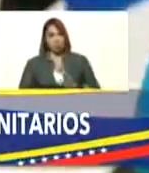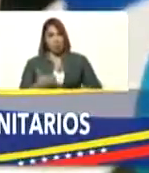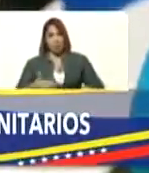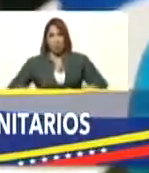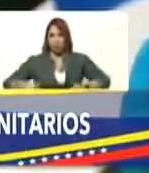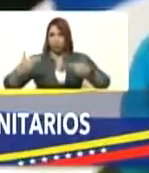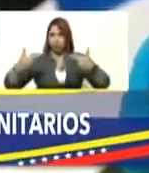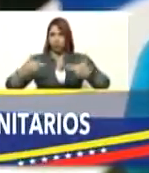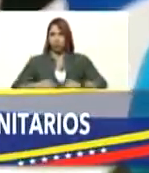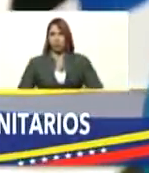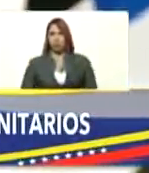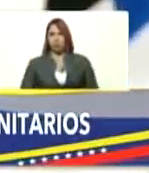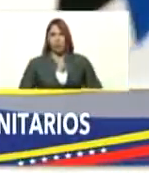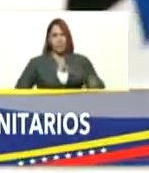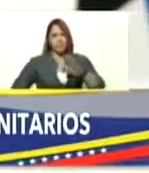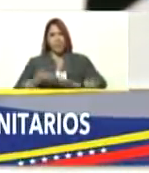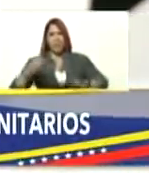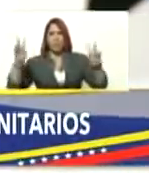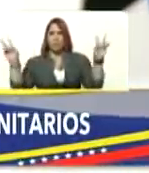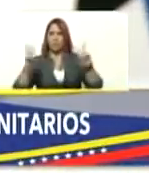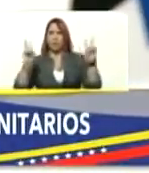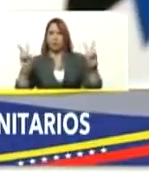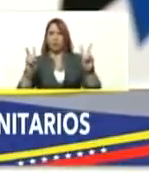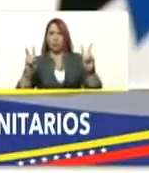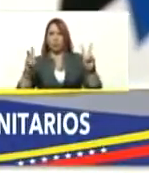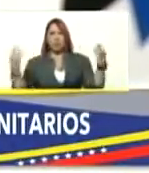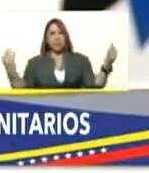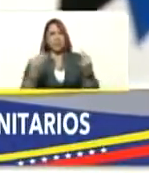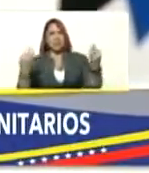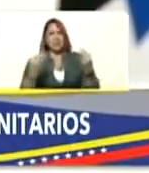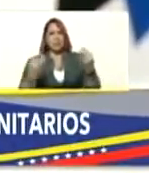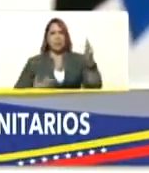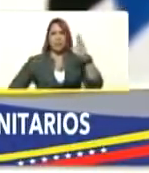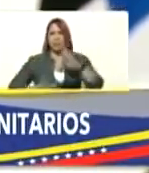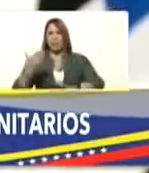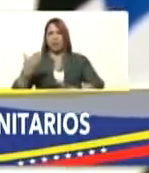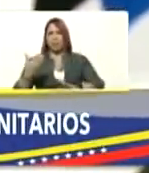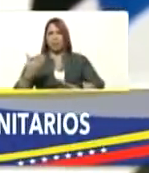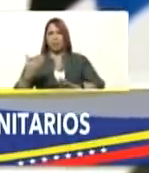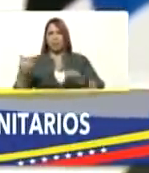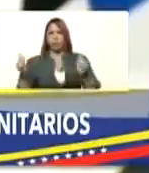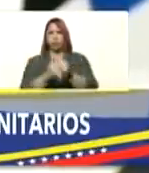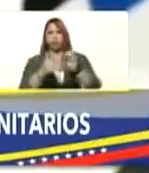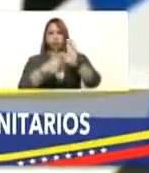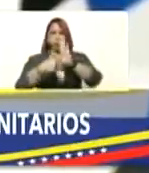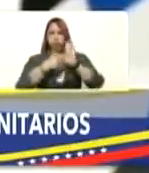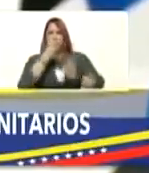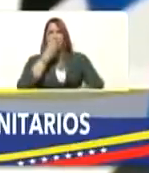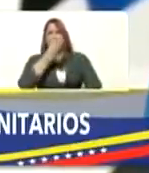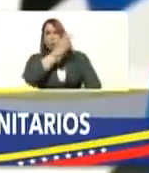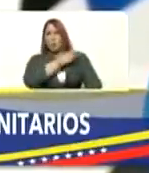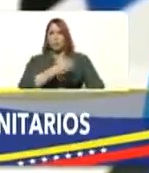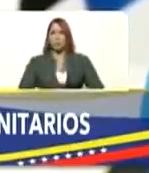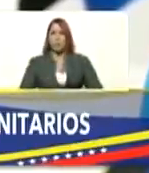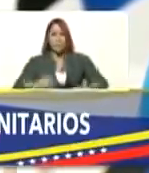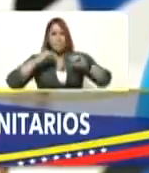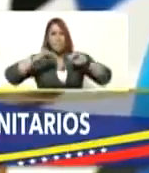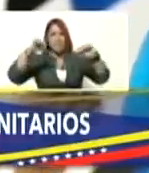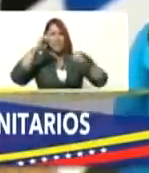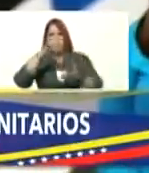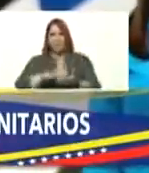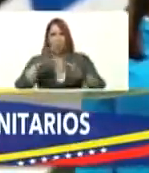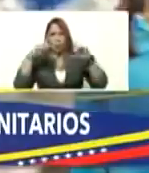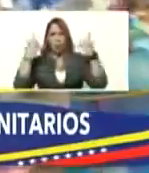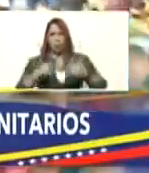combate, vayamos a la victoria y siempre vayamos con el ejemplo de García. García Carneiro. ¡Que viva el Estado de La